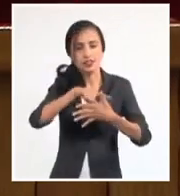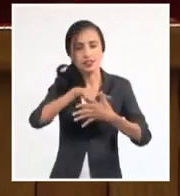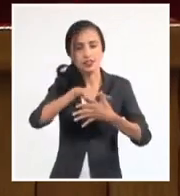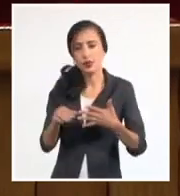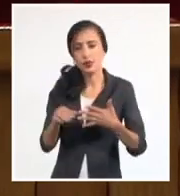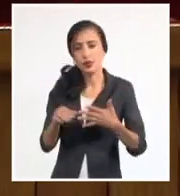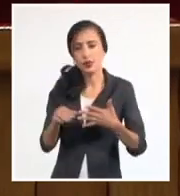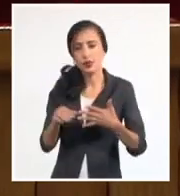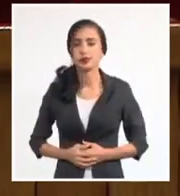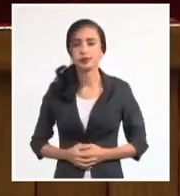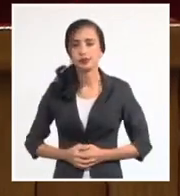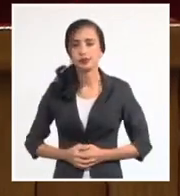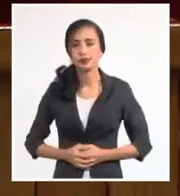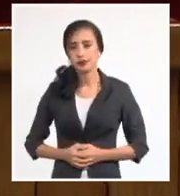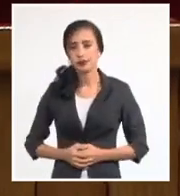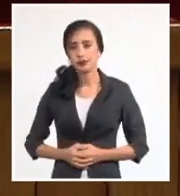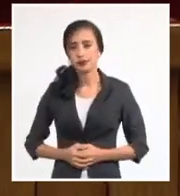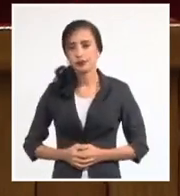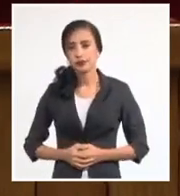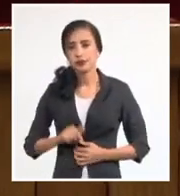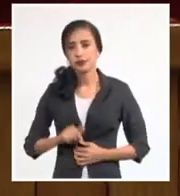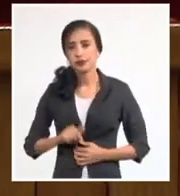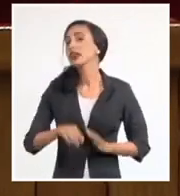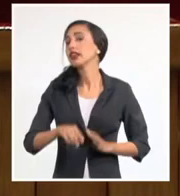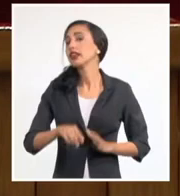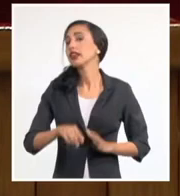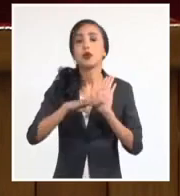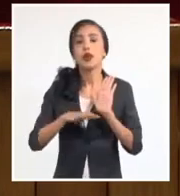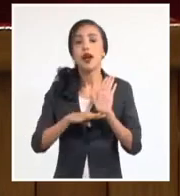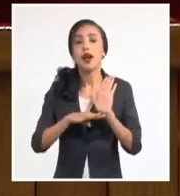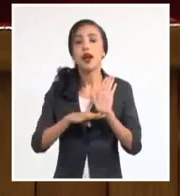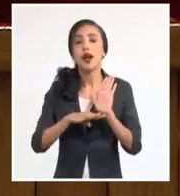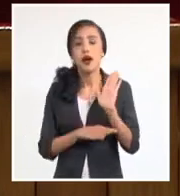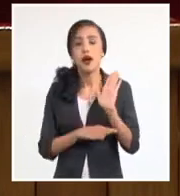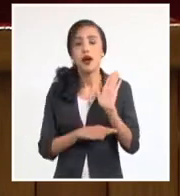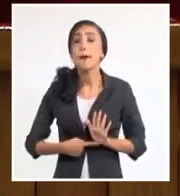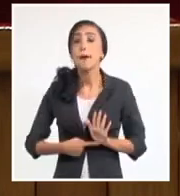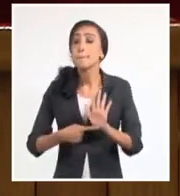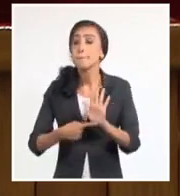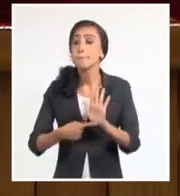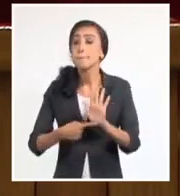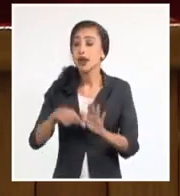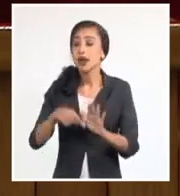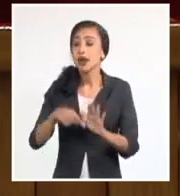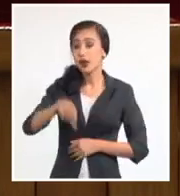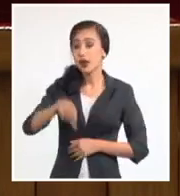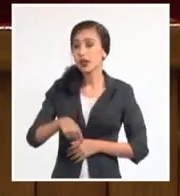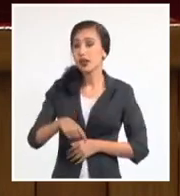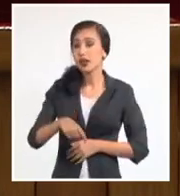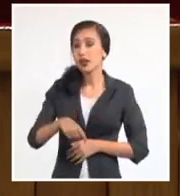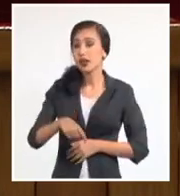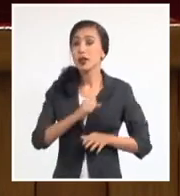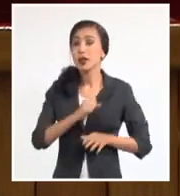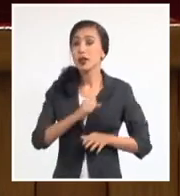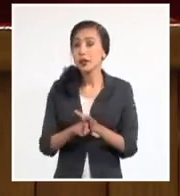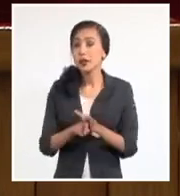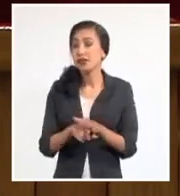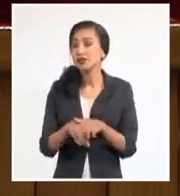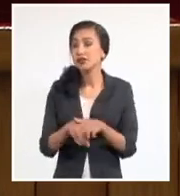En este programa que estamos presentando, queremos comenzar